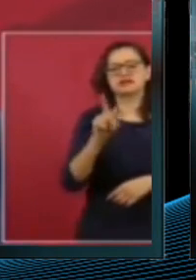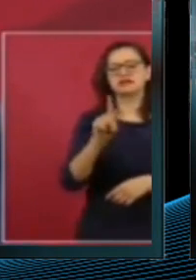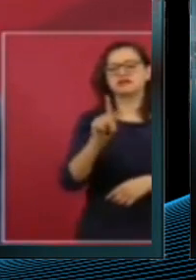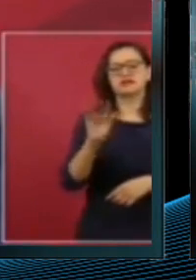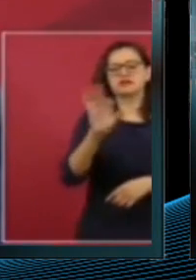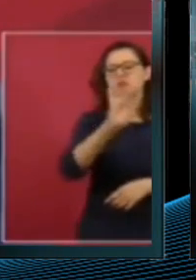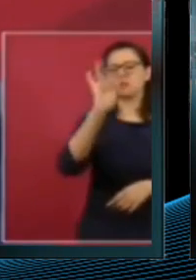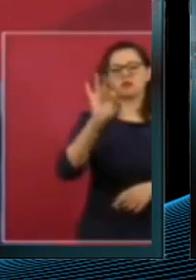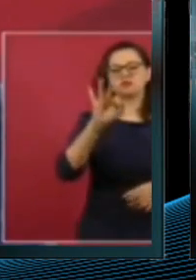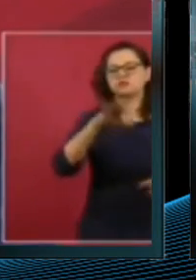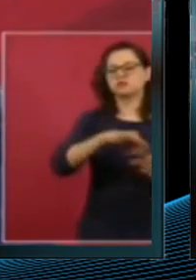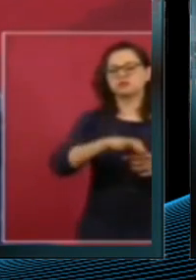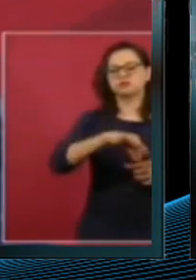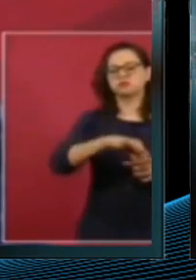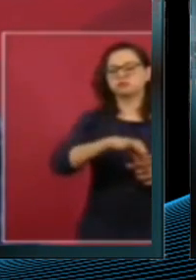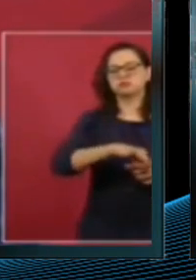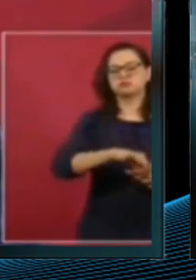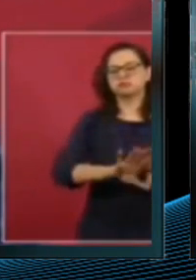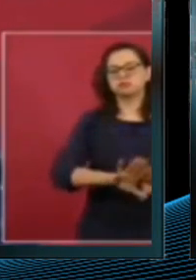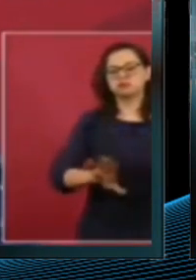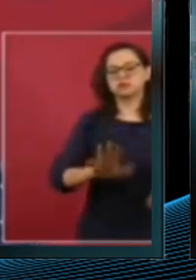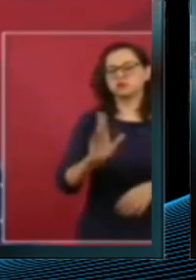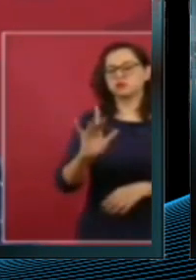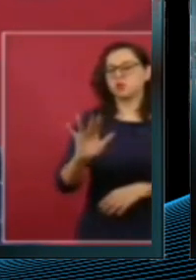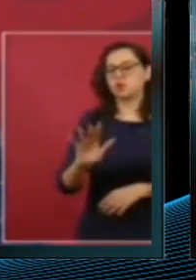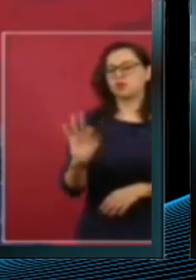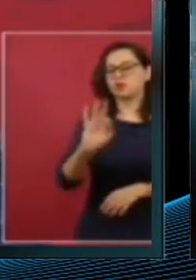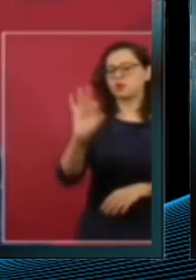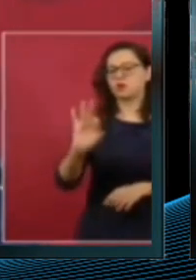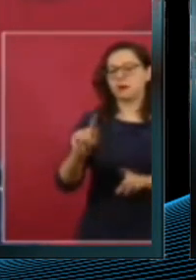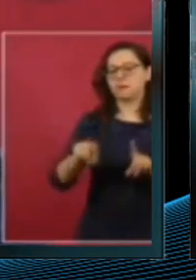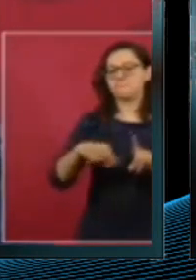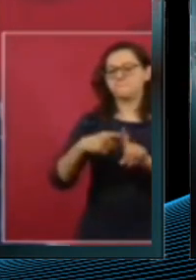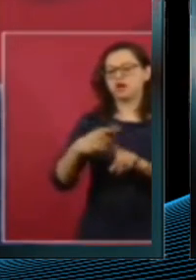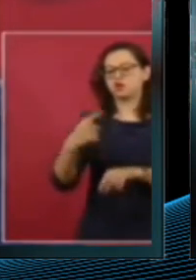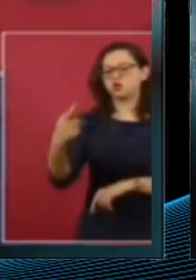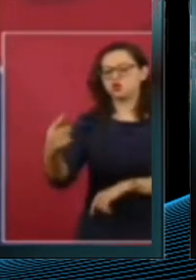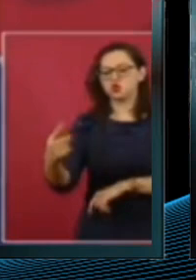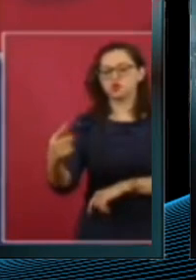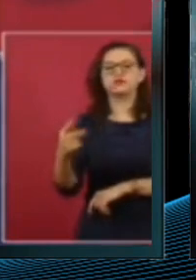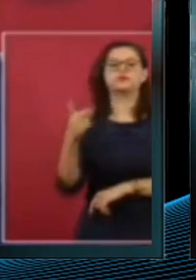simple, y hago un llamado también respetuoso a los senadores,